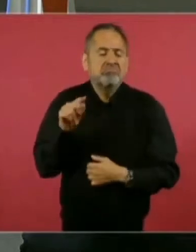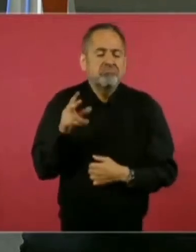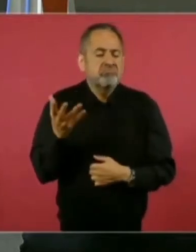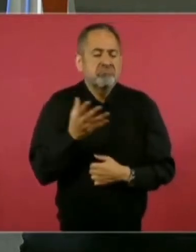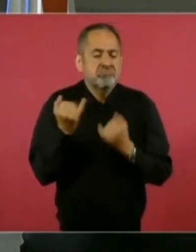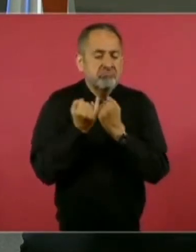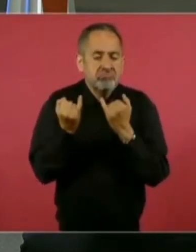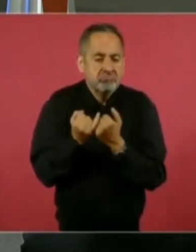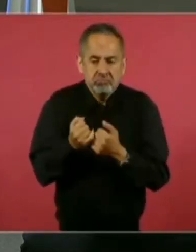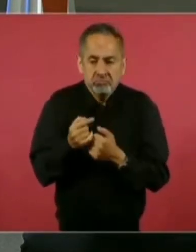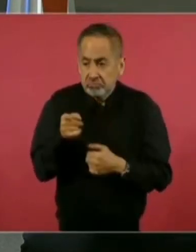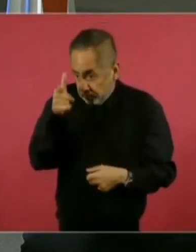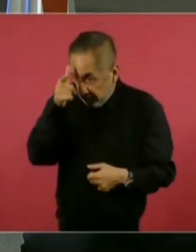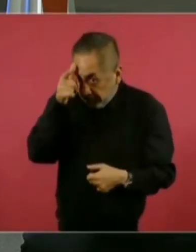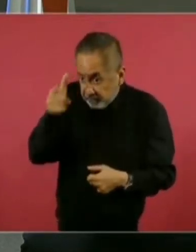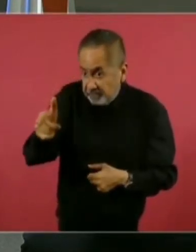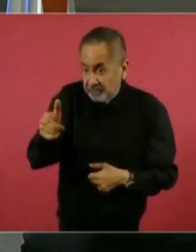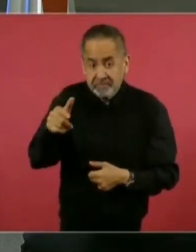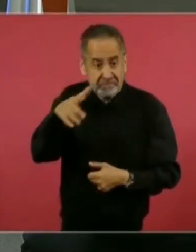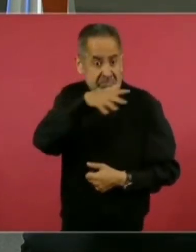hace, se ha hecho.